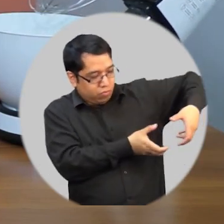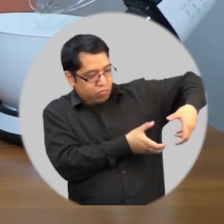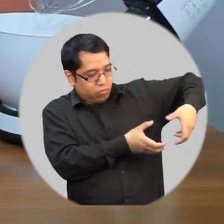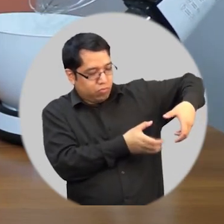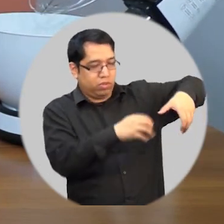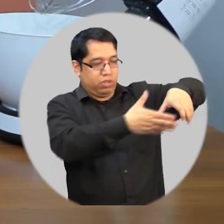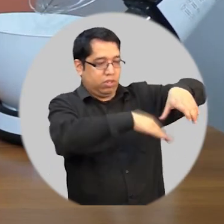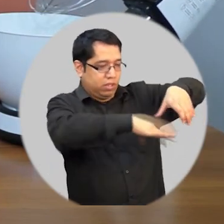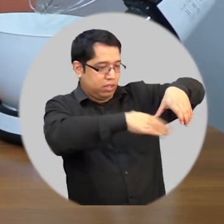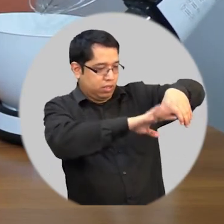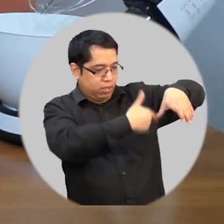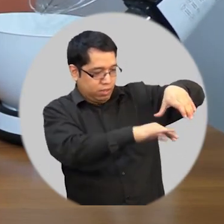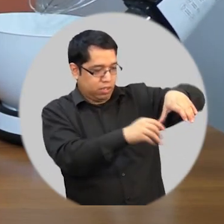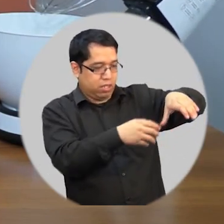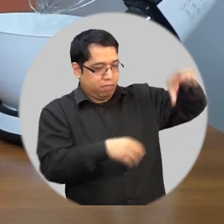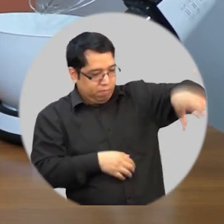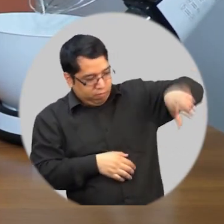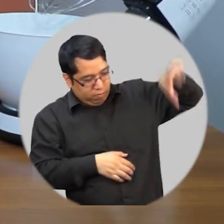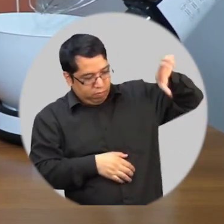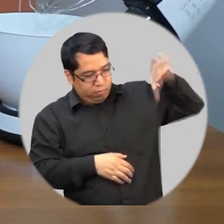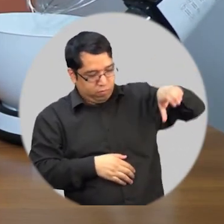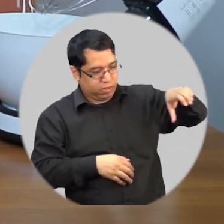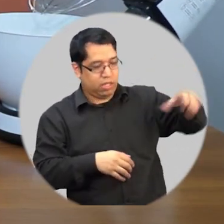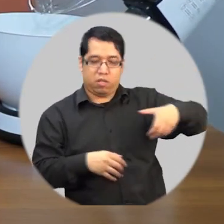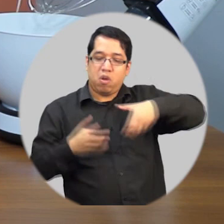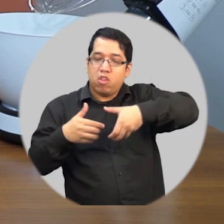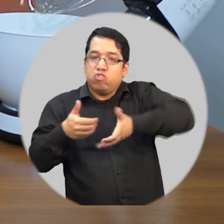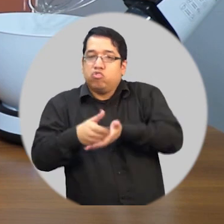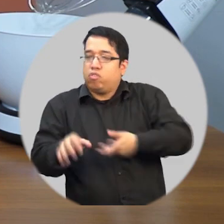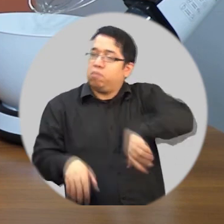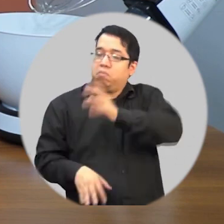Voy a quitarle todo. Nada se tira.